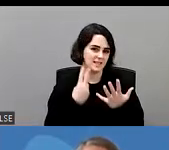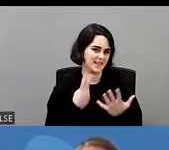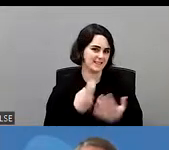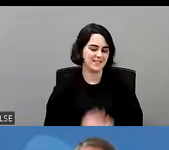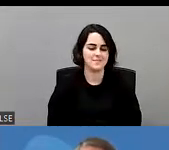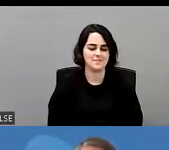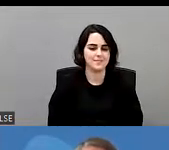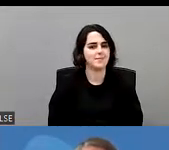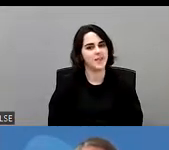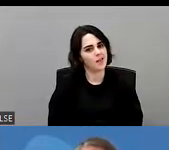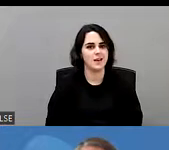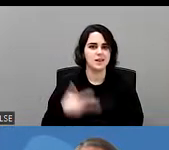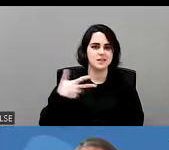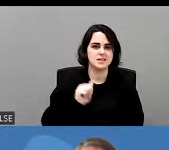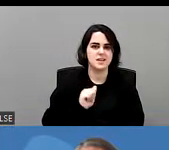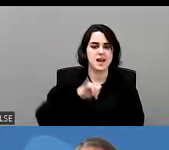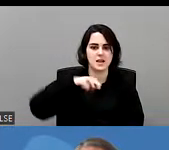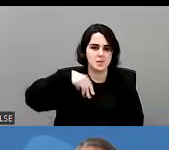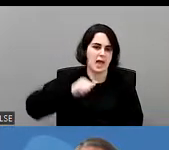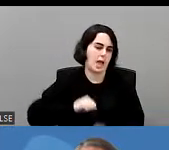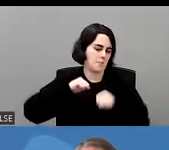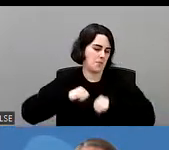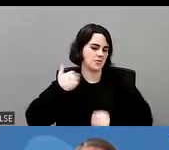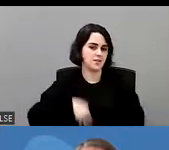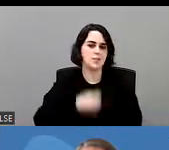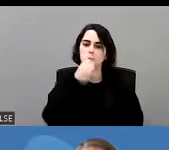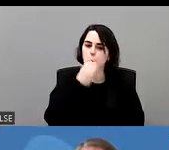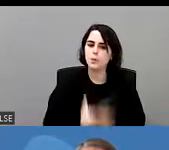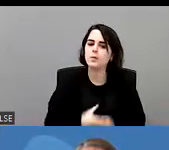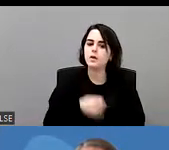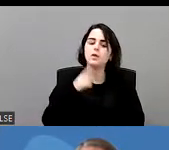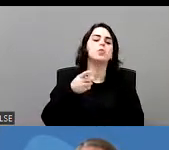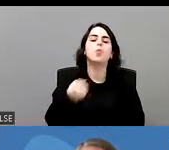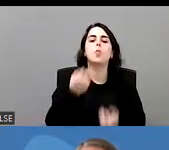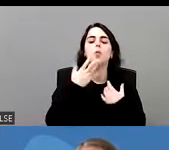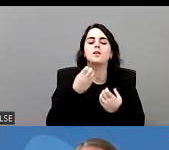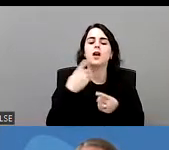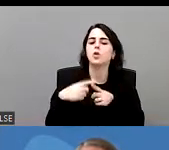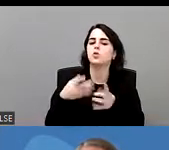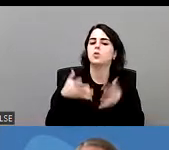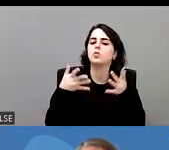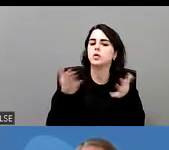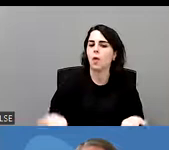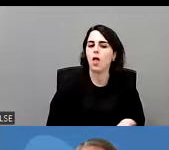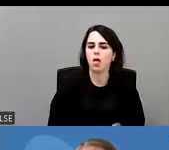7. 7 años ya, Chaima, es que eres muy mayor. Muy bien. Y cuéntanos, ¿qué cosas te gustan?